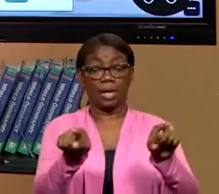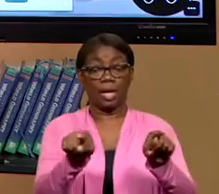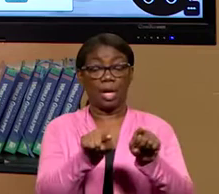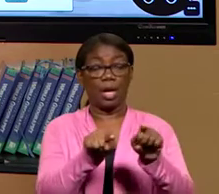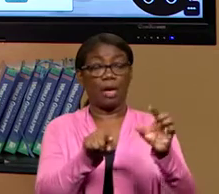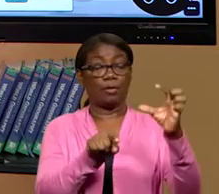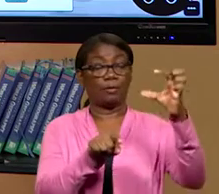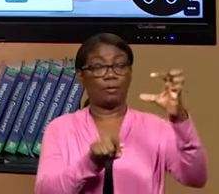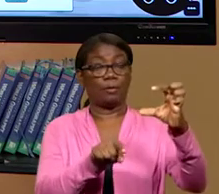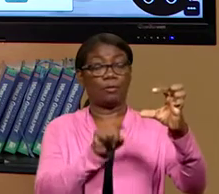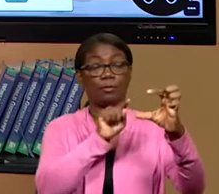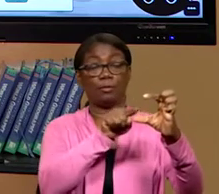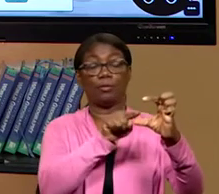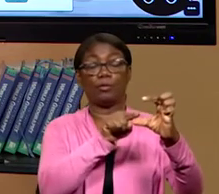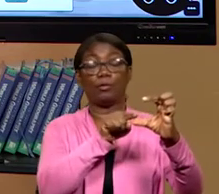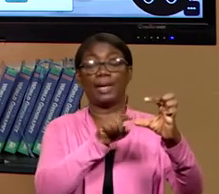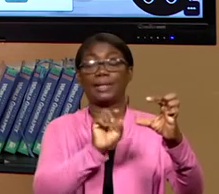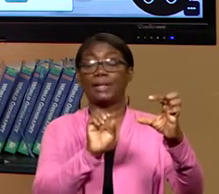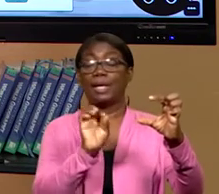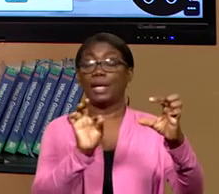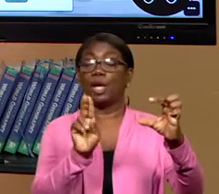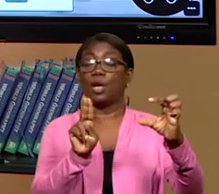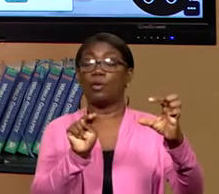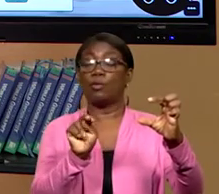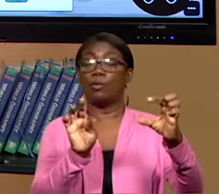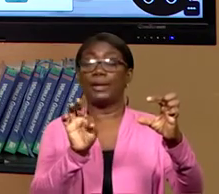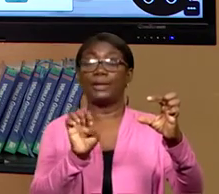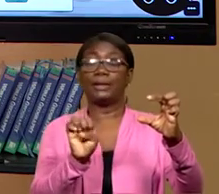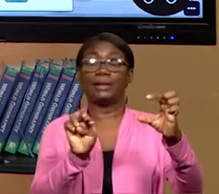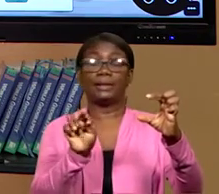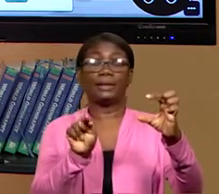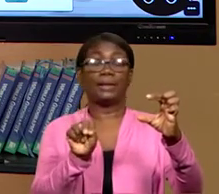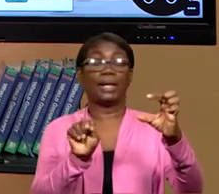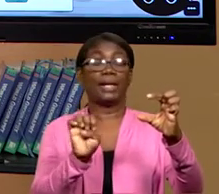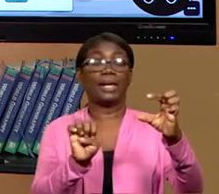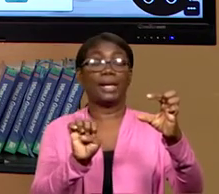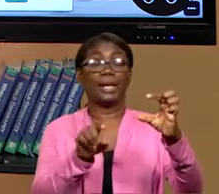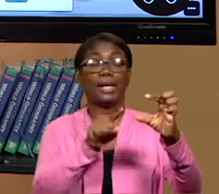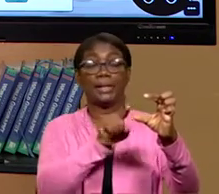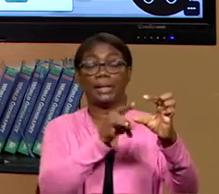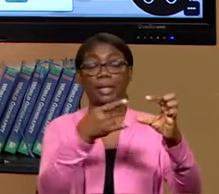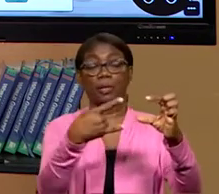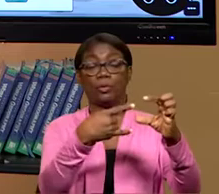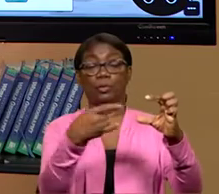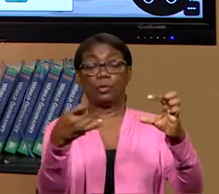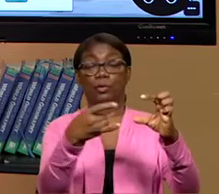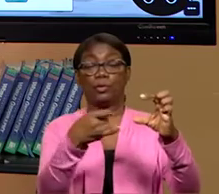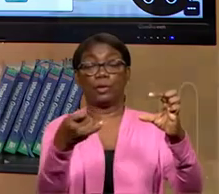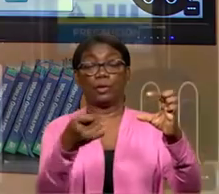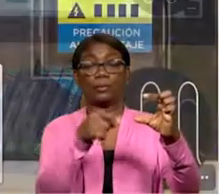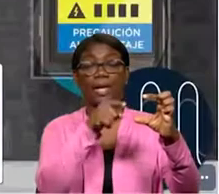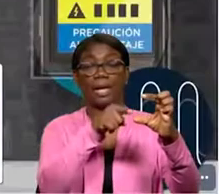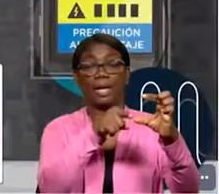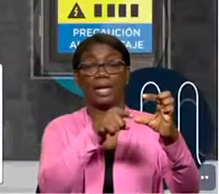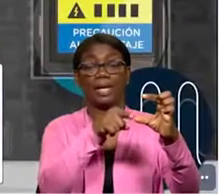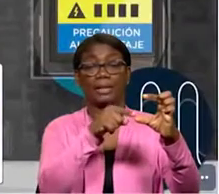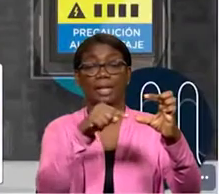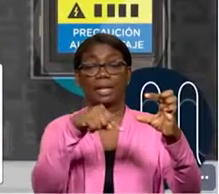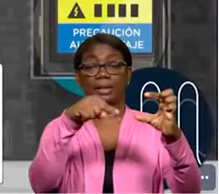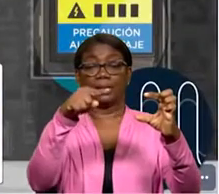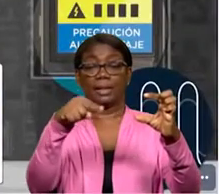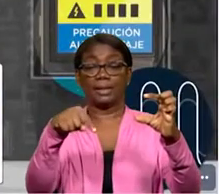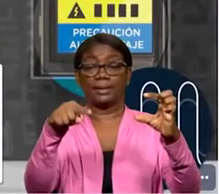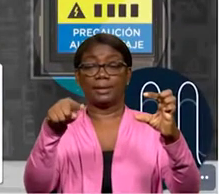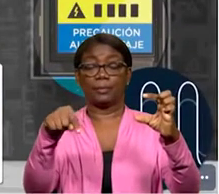de alimentación. Por lo regular, en clases anteriores que observamos, la fuente de alimentación genera esa tensión